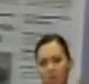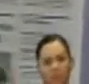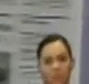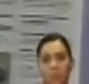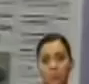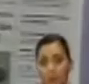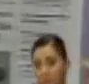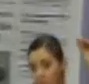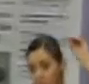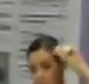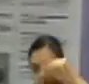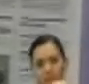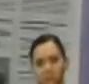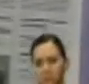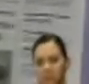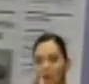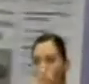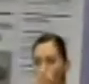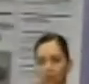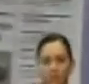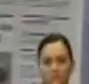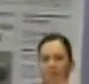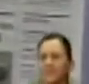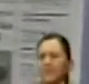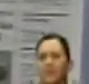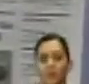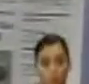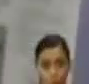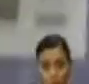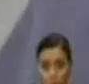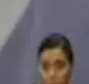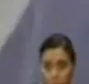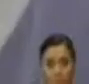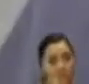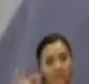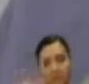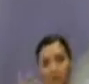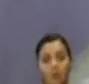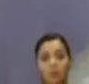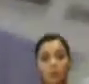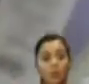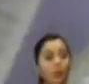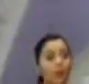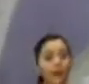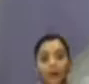invertido 20 centavos en calefones, ni mucho menos. Nadie usa esas piscinas. Pero si ustedes ven esto,